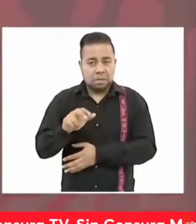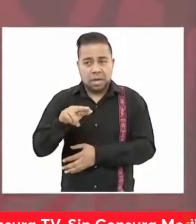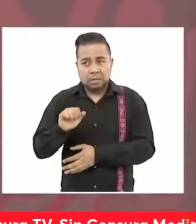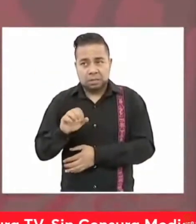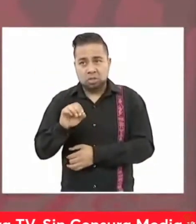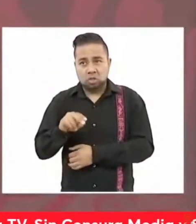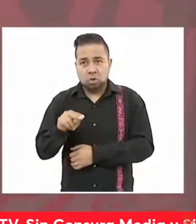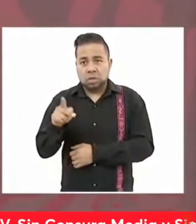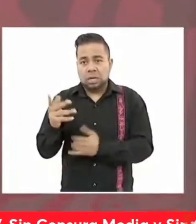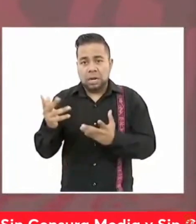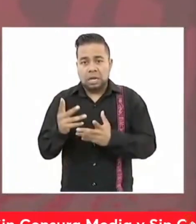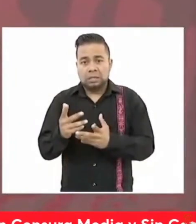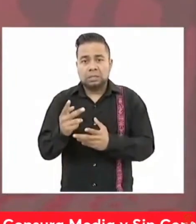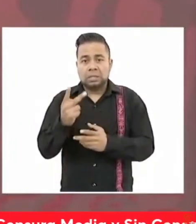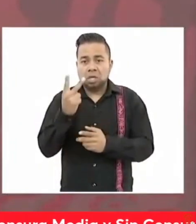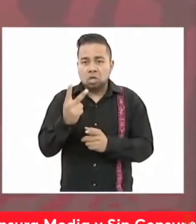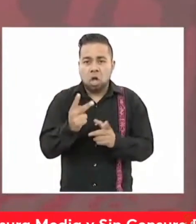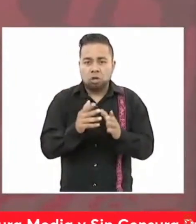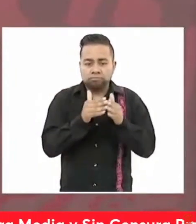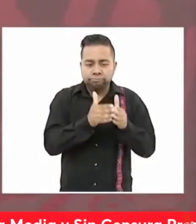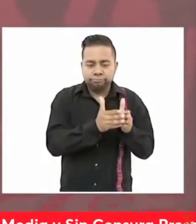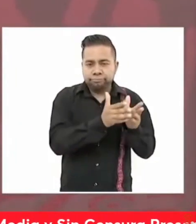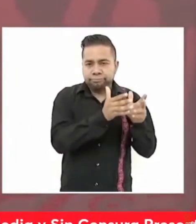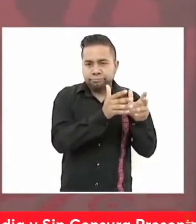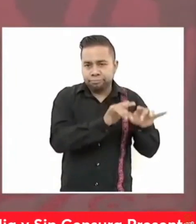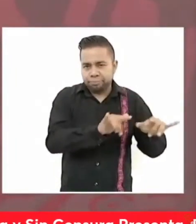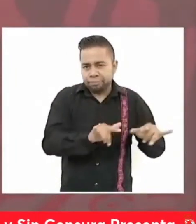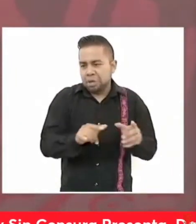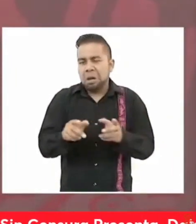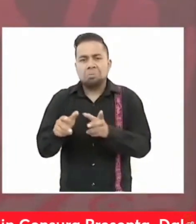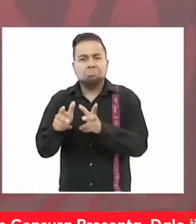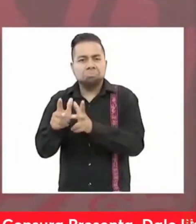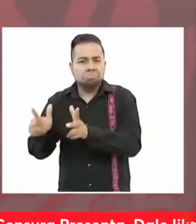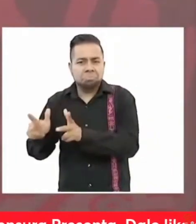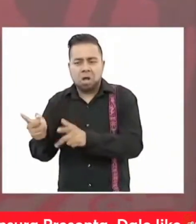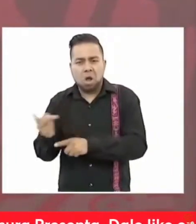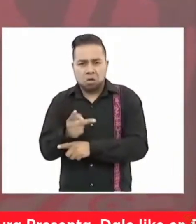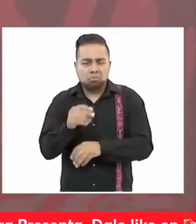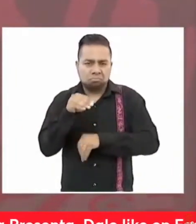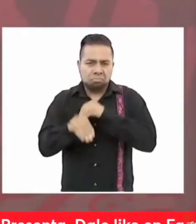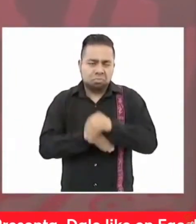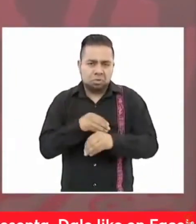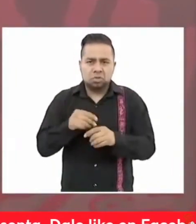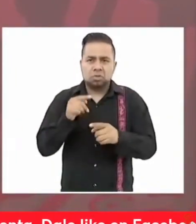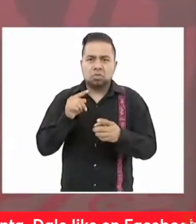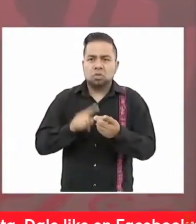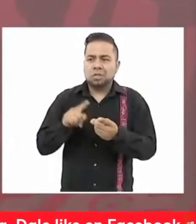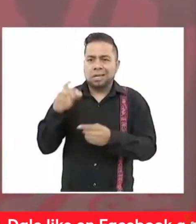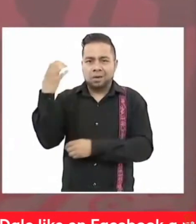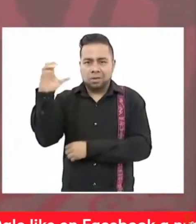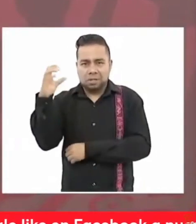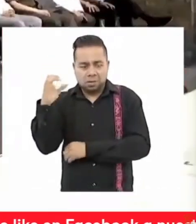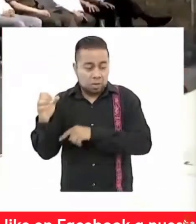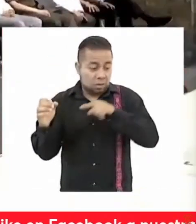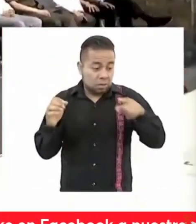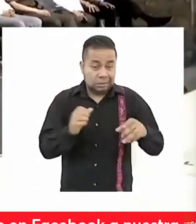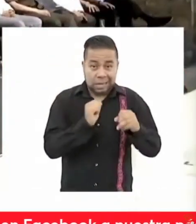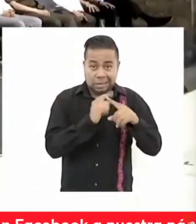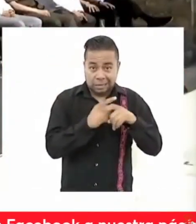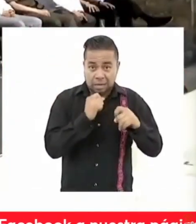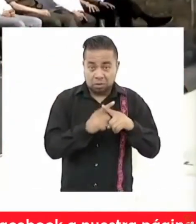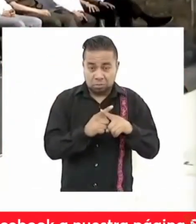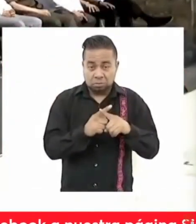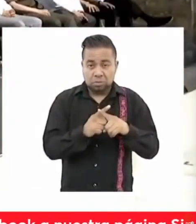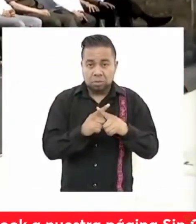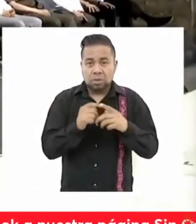2 puertos en ese entonces, el de Coatzacoalcos y el de Salina Cruz. También